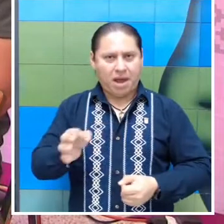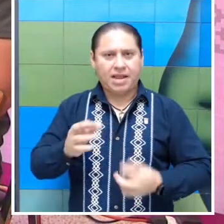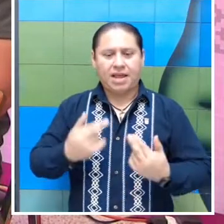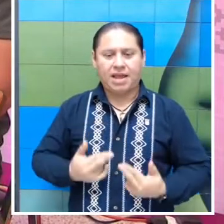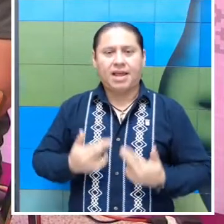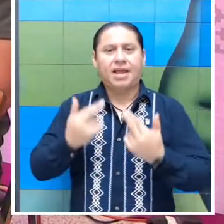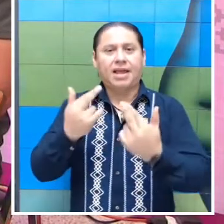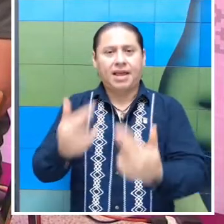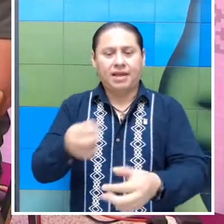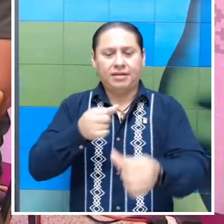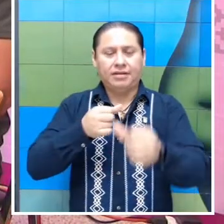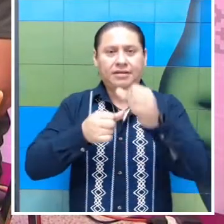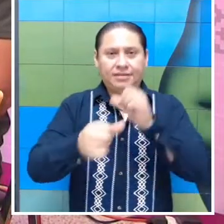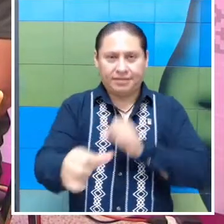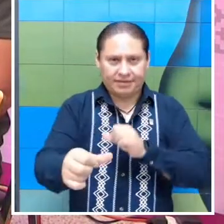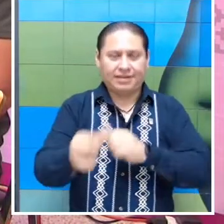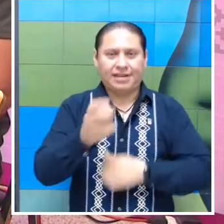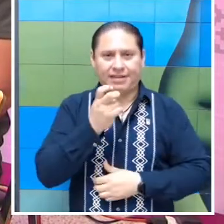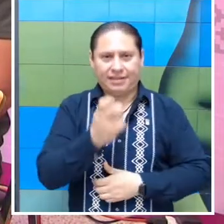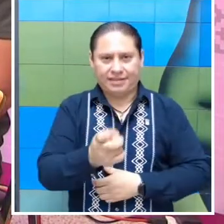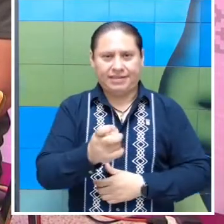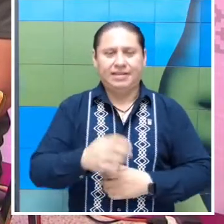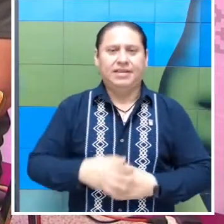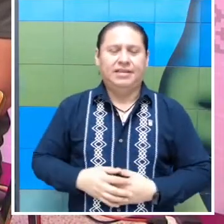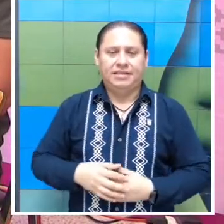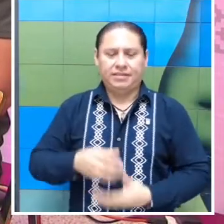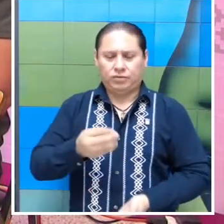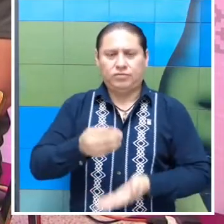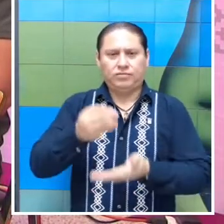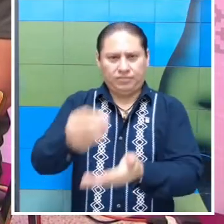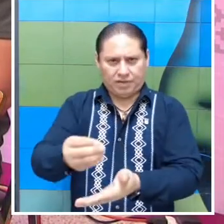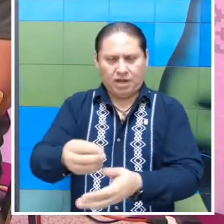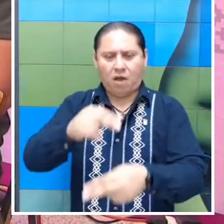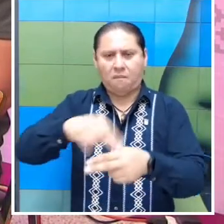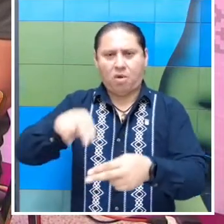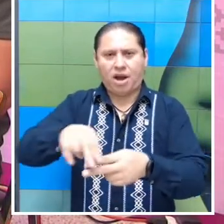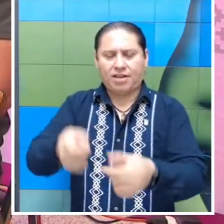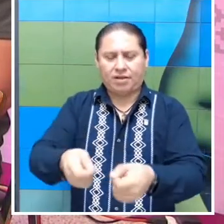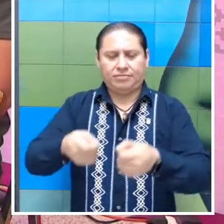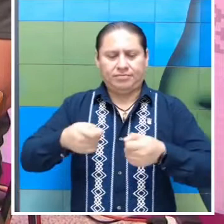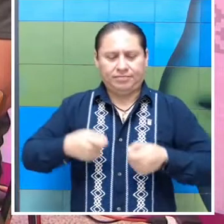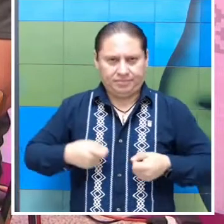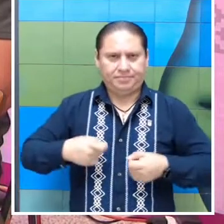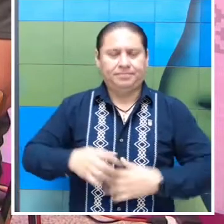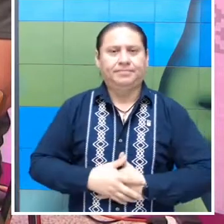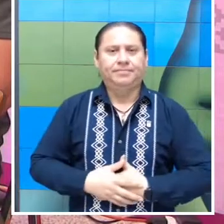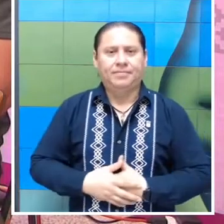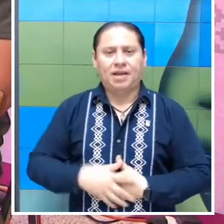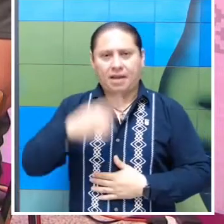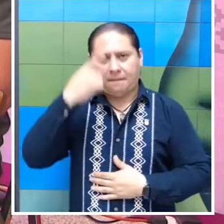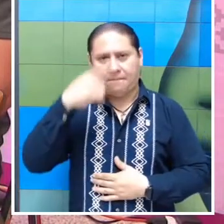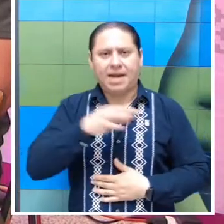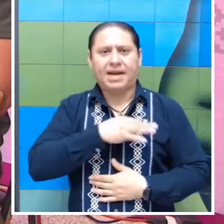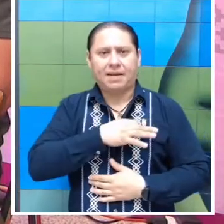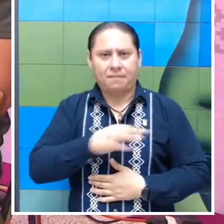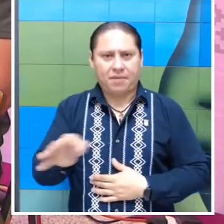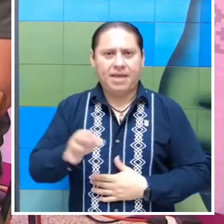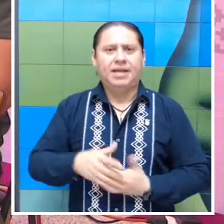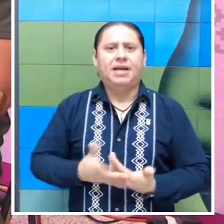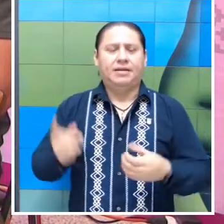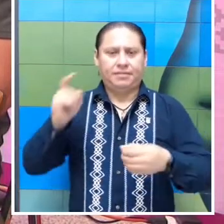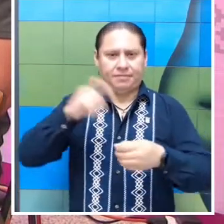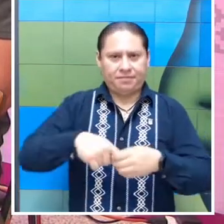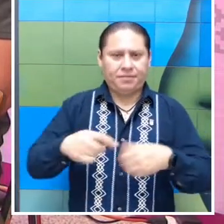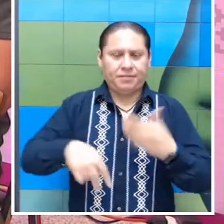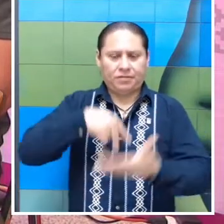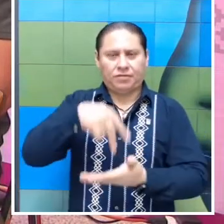regalo. Va a ser el día se va a dar el regalo y van a entregarles el boleto de participación para que puedan en su momento participar también